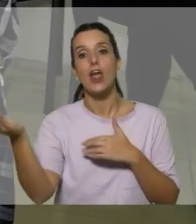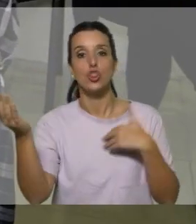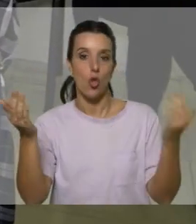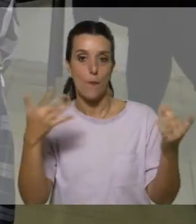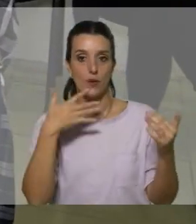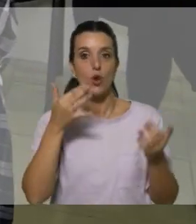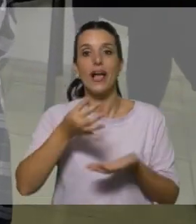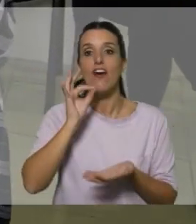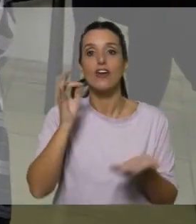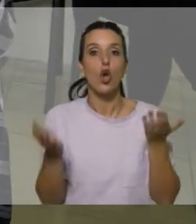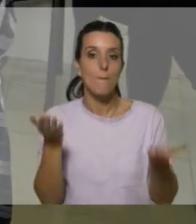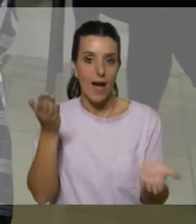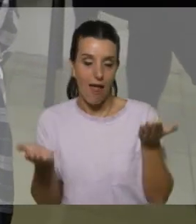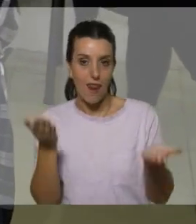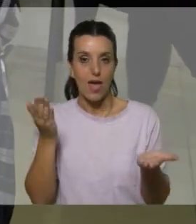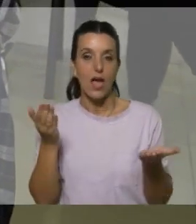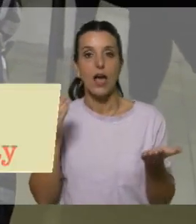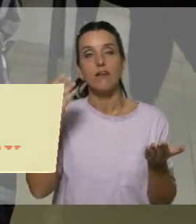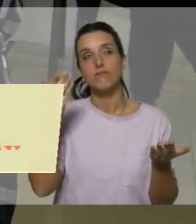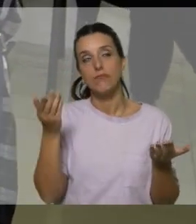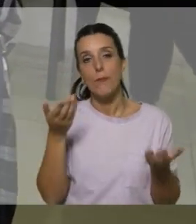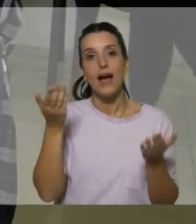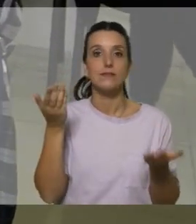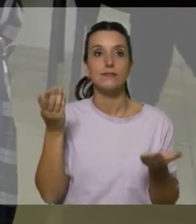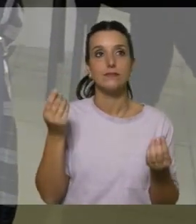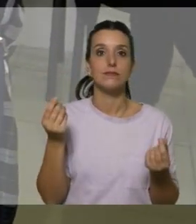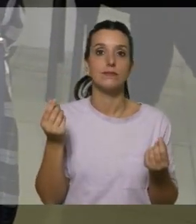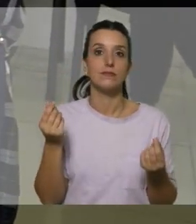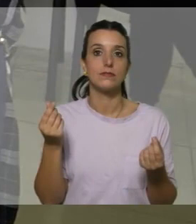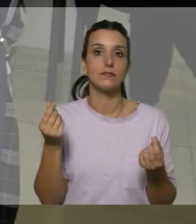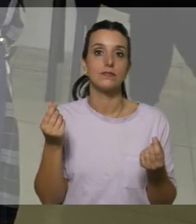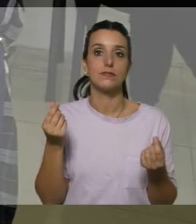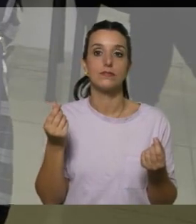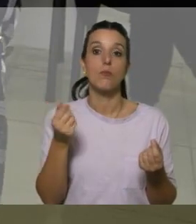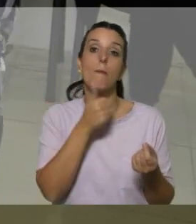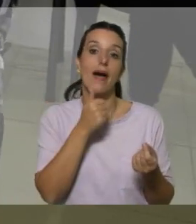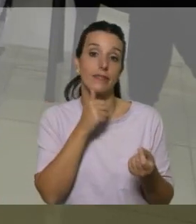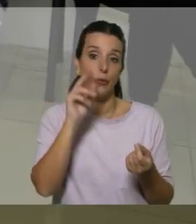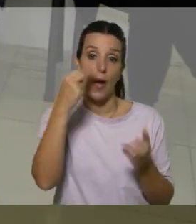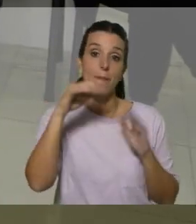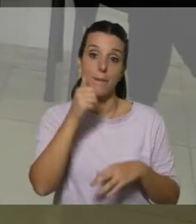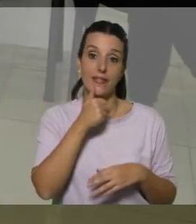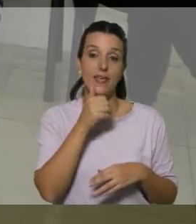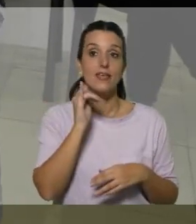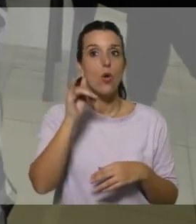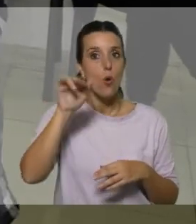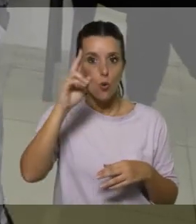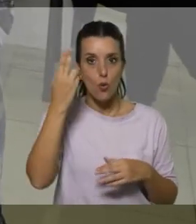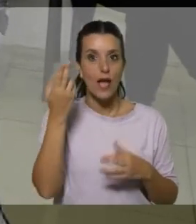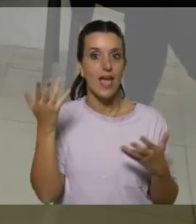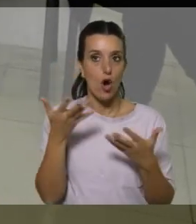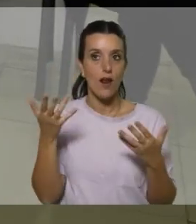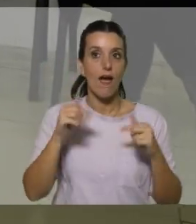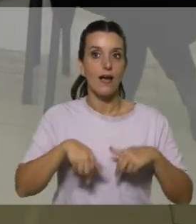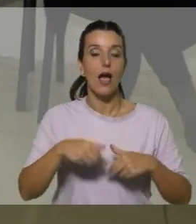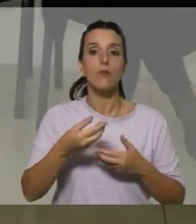respecto al café, que siempre quedaba como más de en el estante del mate, ¿no? Sí, no, la verdad que Uruguay, nosotros tenemos